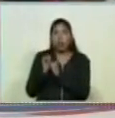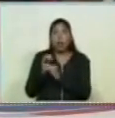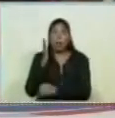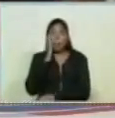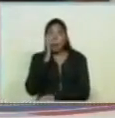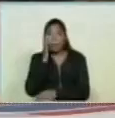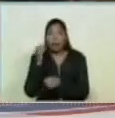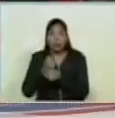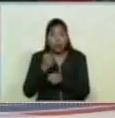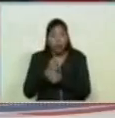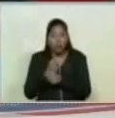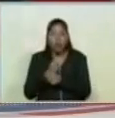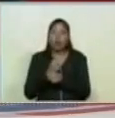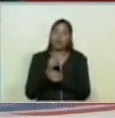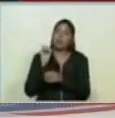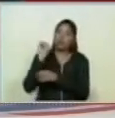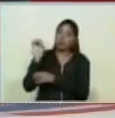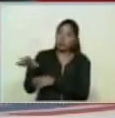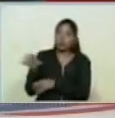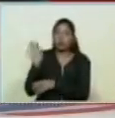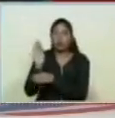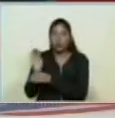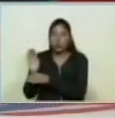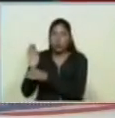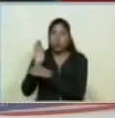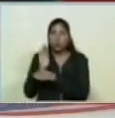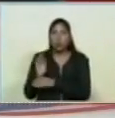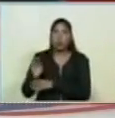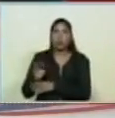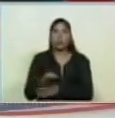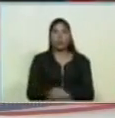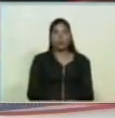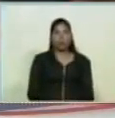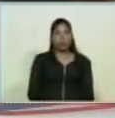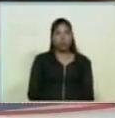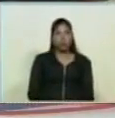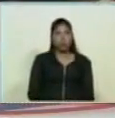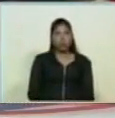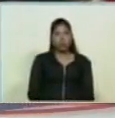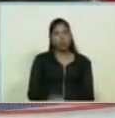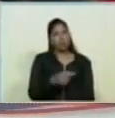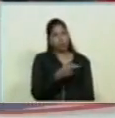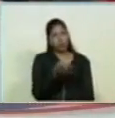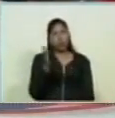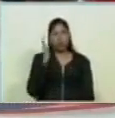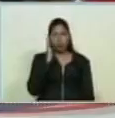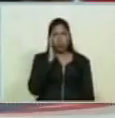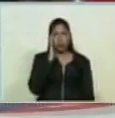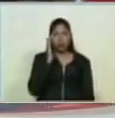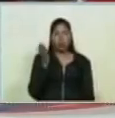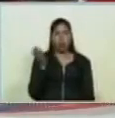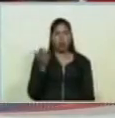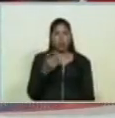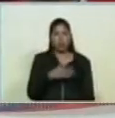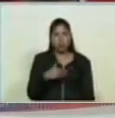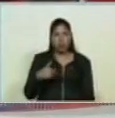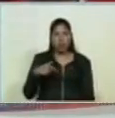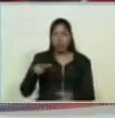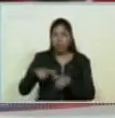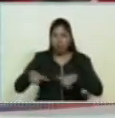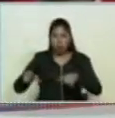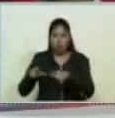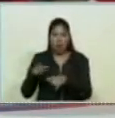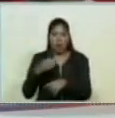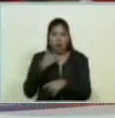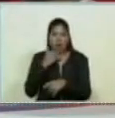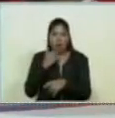a la organización, al poder popular, a la explotación del poder popular, que es lo que usted quiere, tomar las riendas de nuestros espacios. Aquí estamos dando